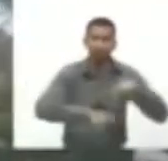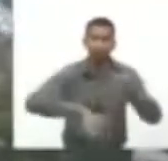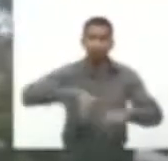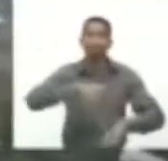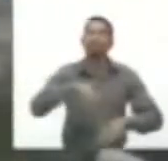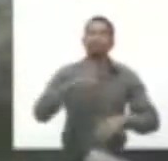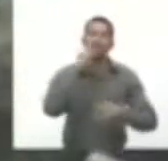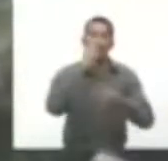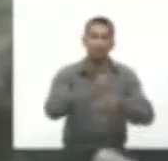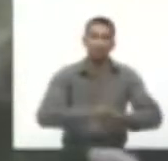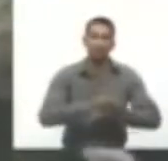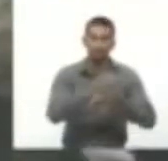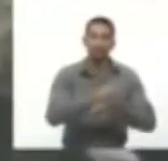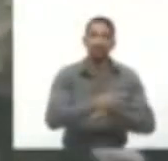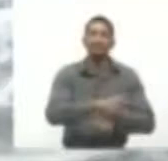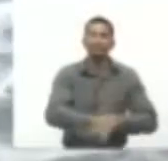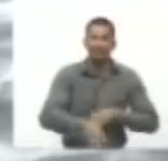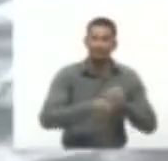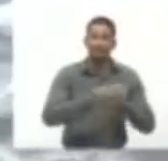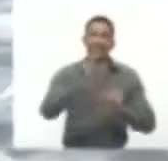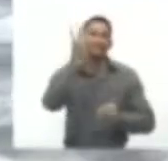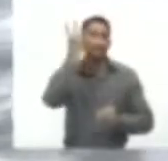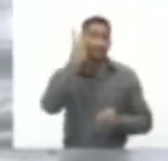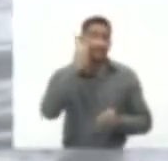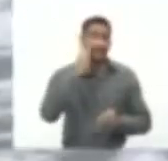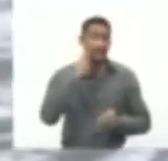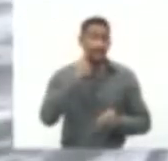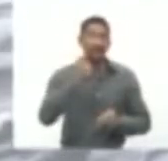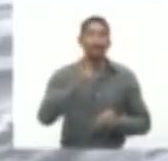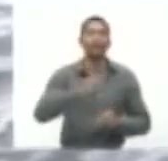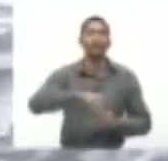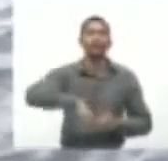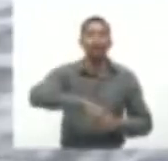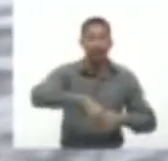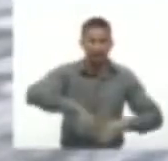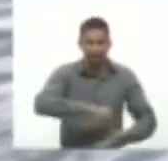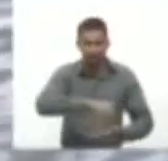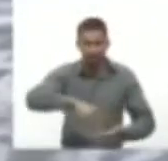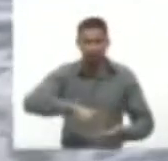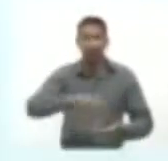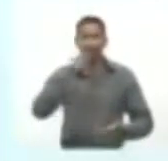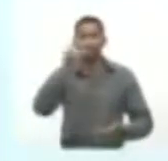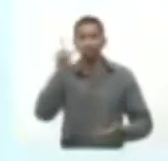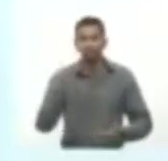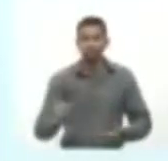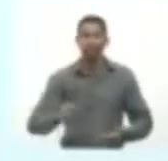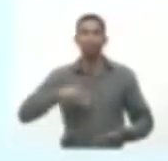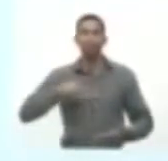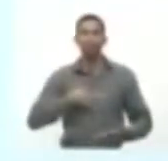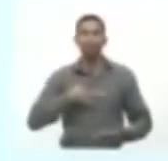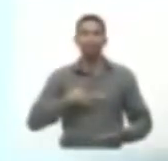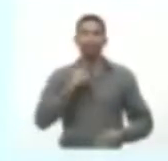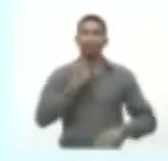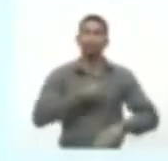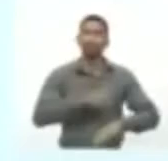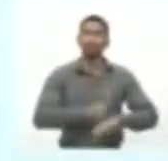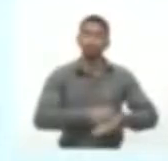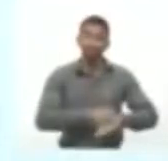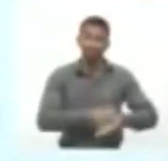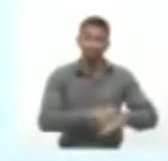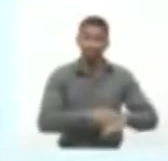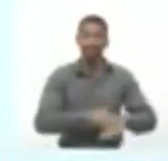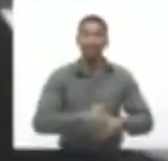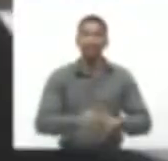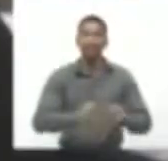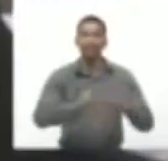3 días más de fuertes brisas experimentarán los departamentos de Atlántico, Sucre y Bolívar. El IDEAN lanzó hoy una alerta naranja en las costas, pues los vientos superarán